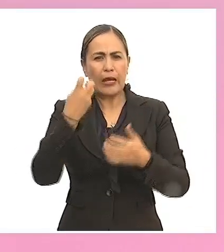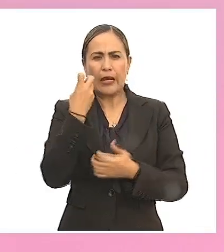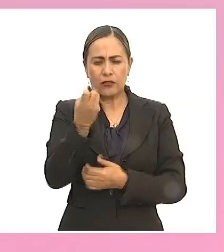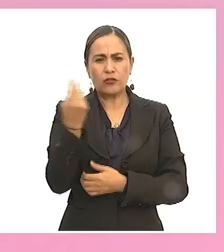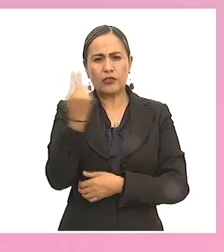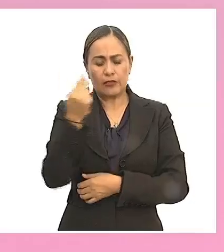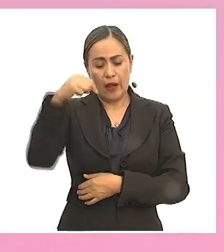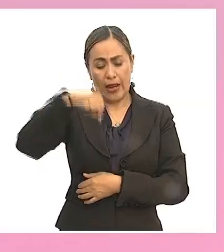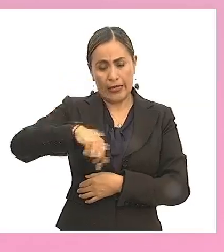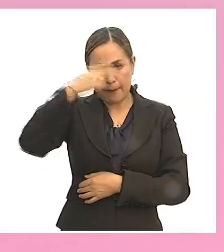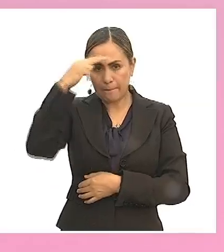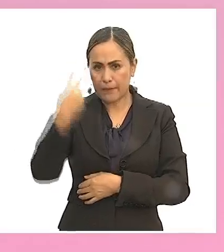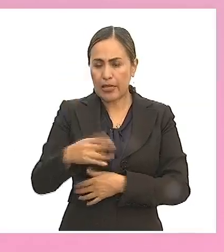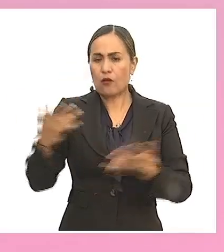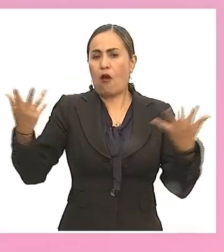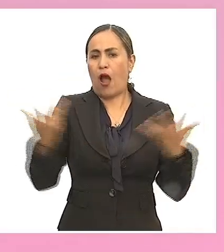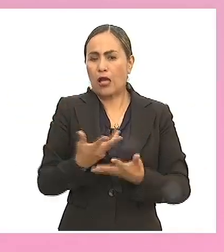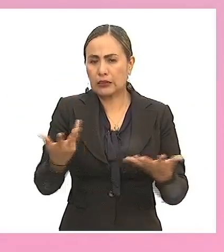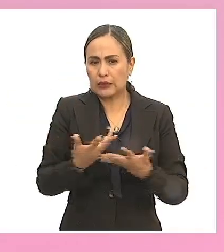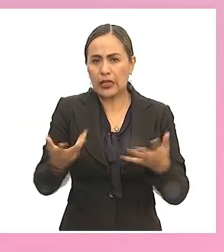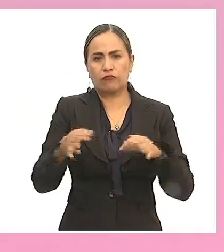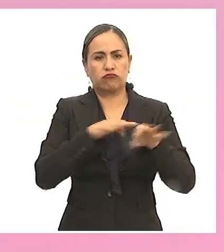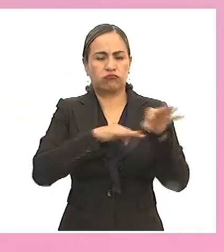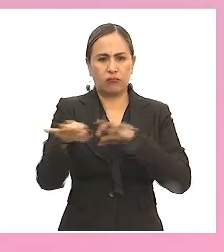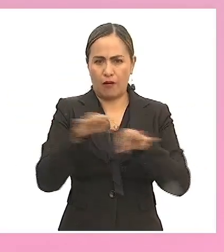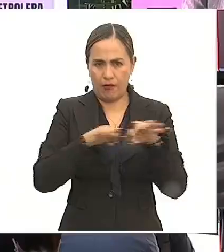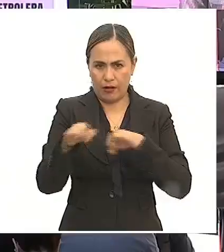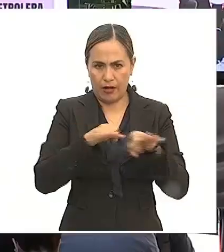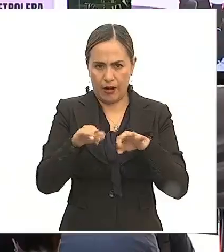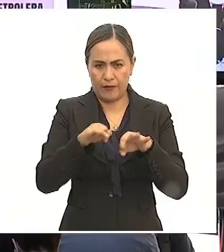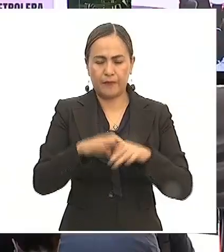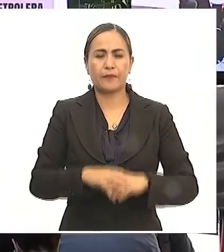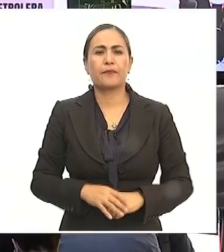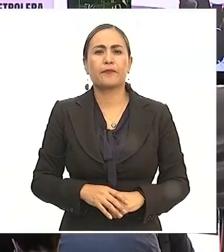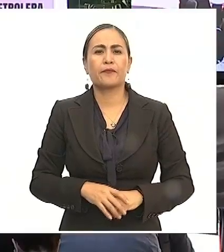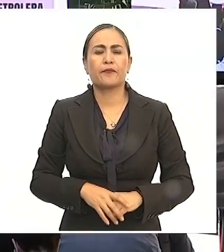en nuestro país y primero